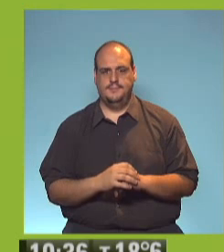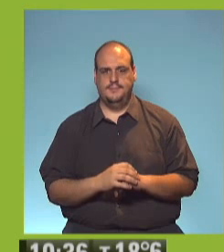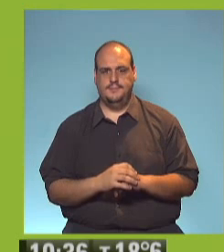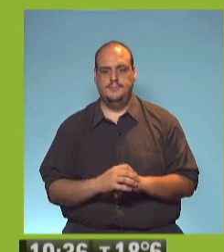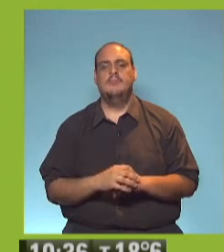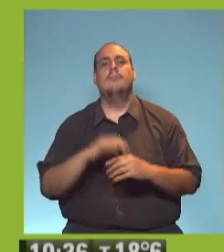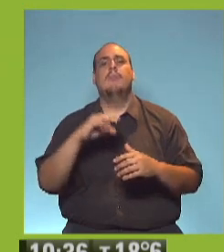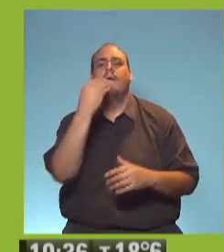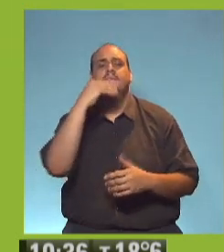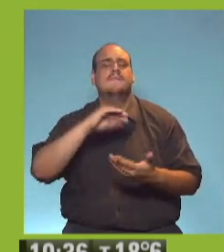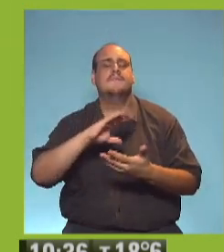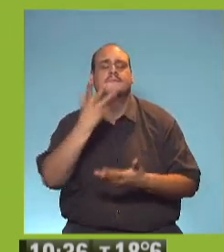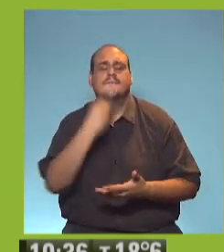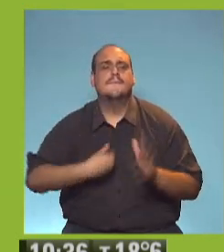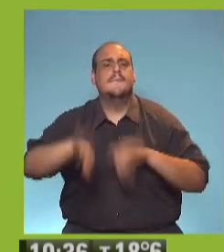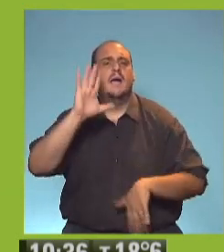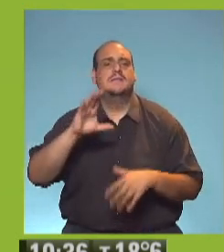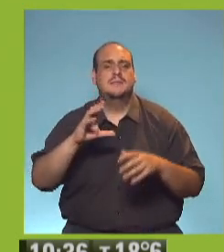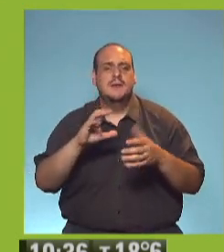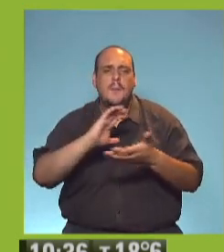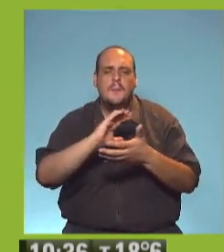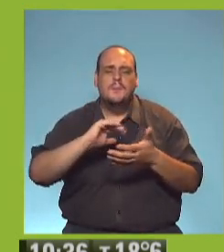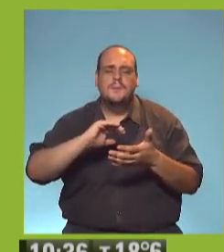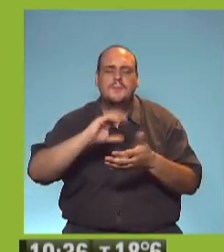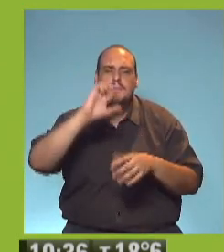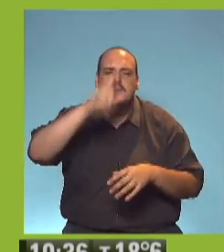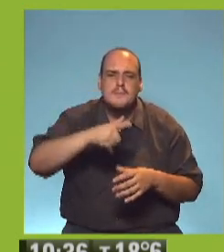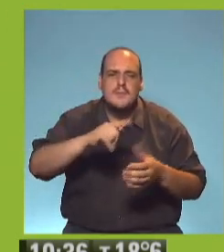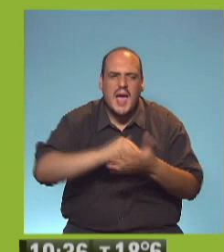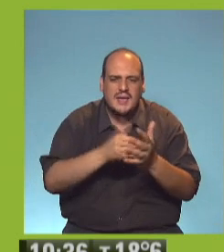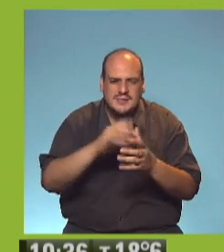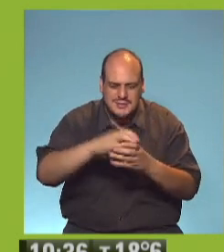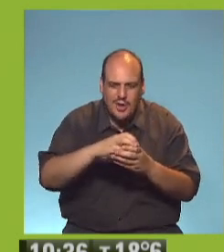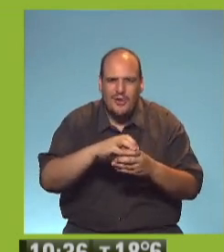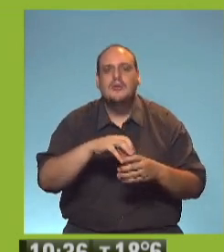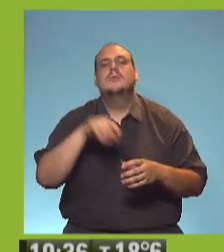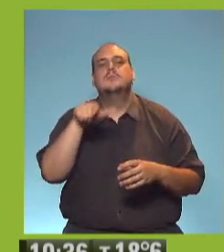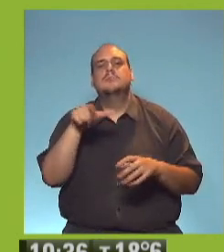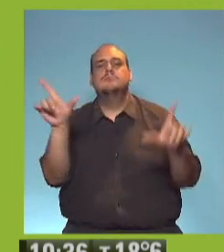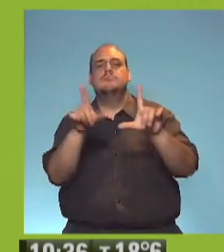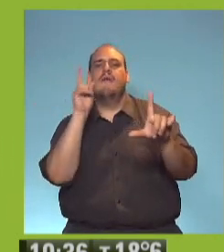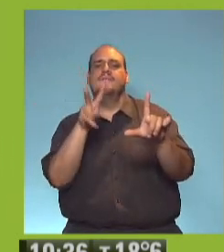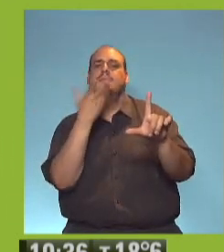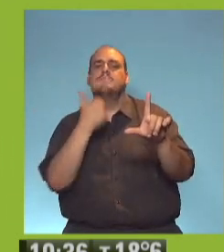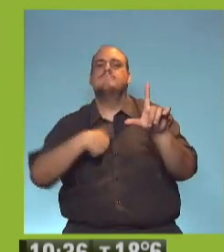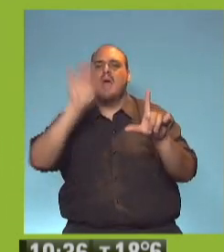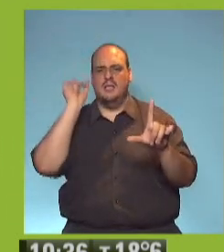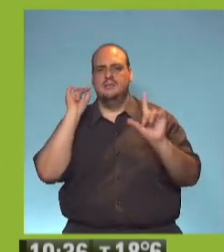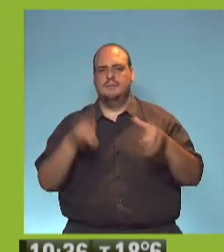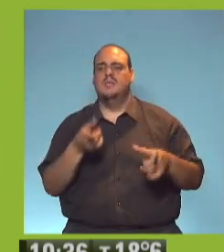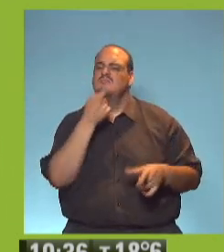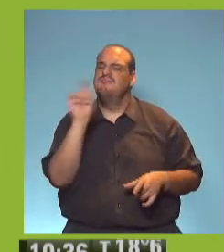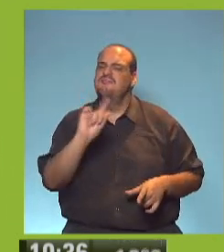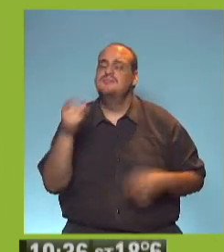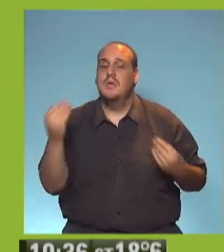Mi comida favorita es el chipá. Una de las cosas que más me gusta es ver tele. Y lo que menos me gusta